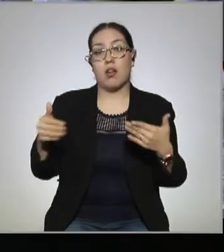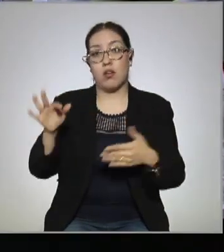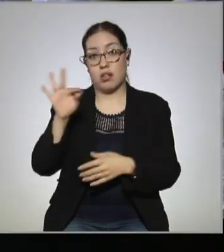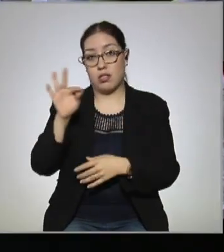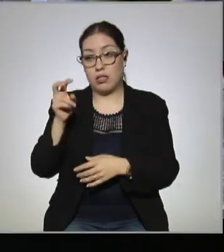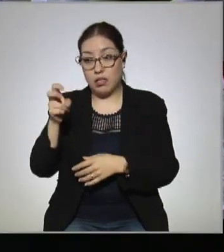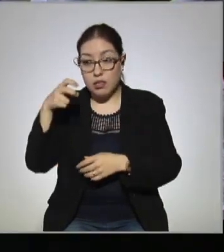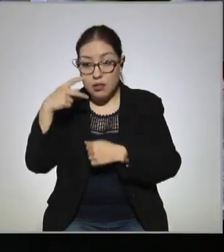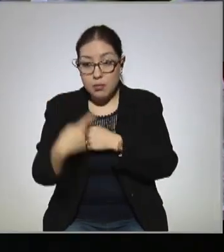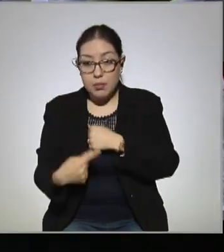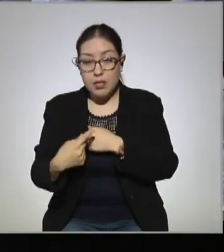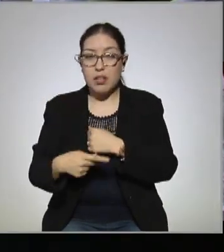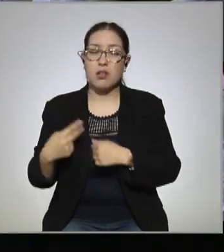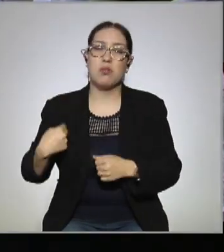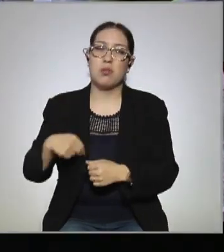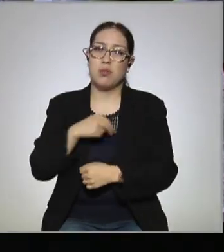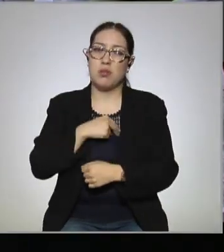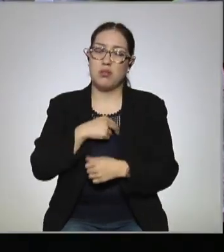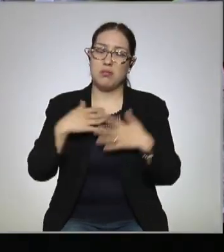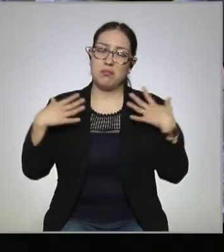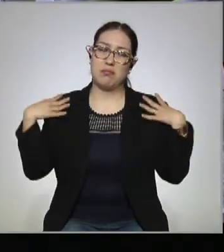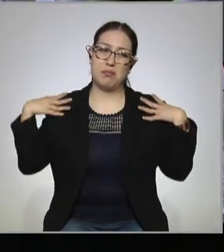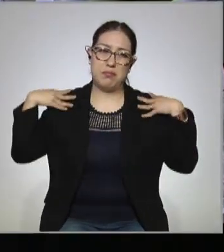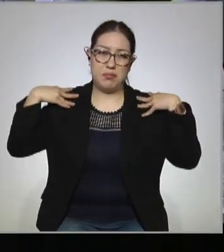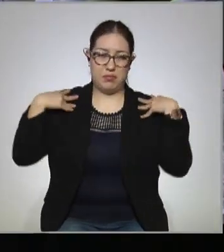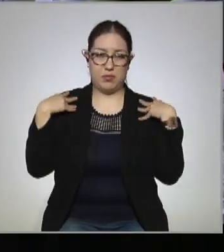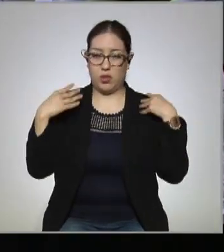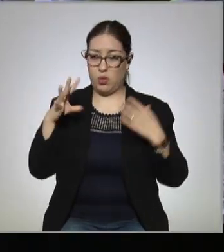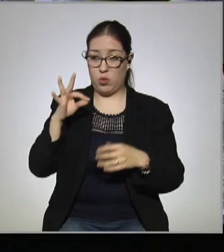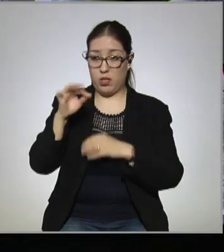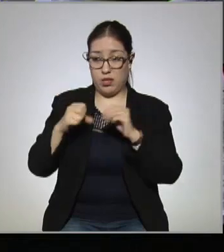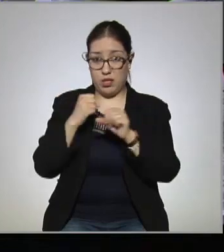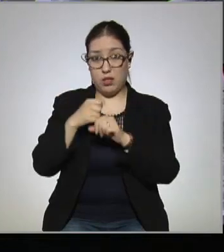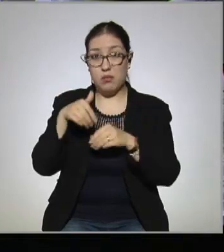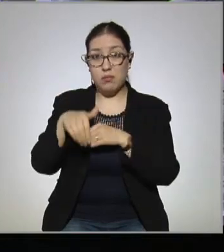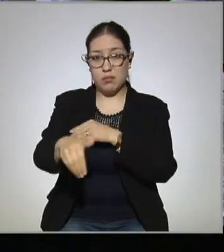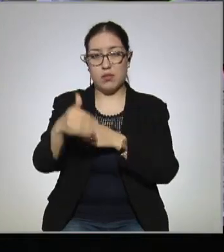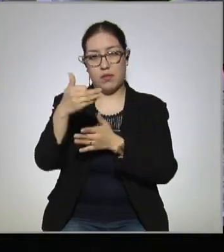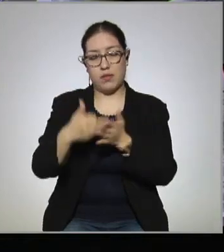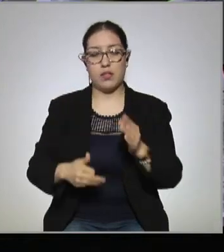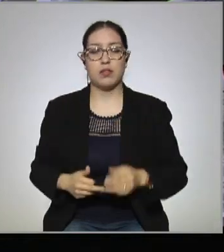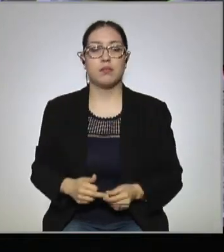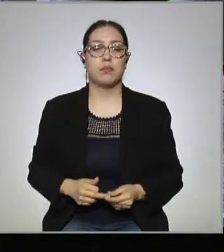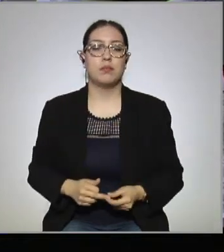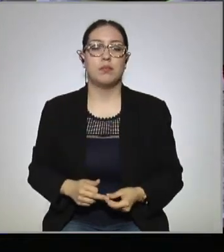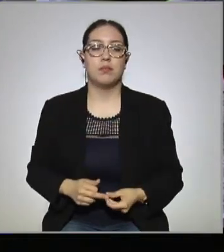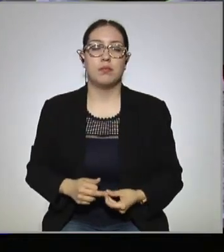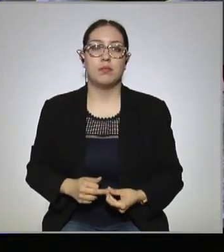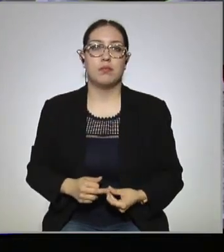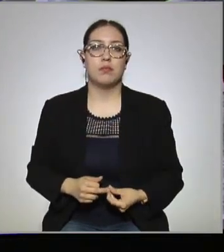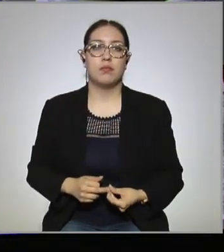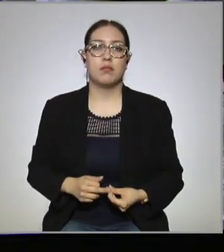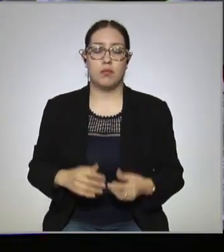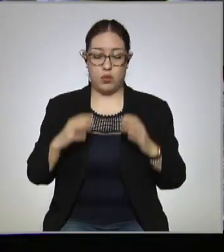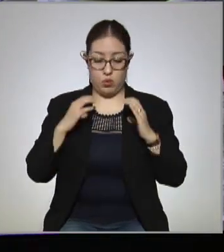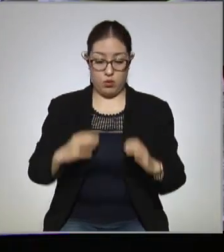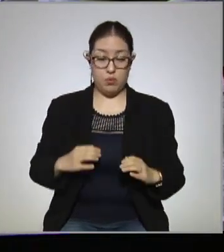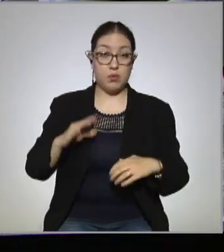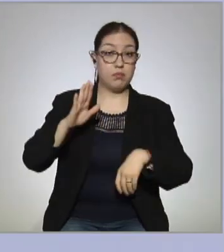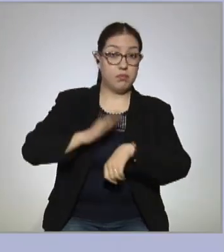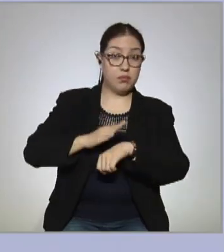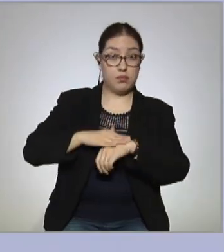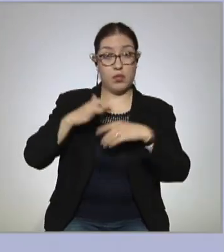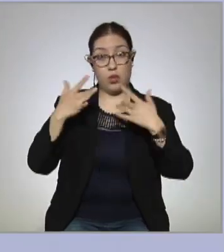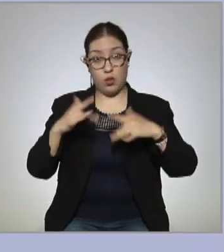poner en riesgo nuestros tendones que todavía tienen 40 años más para vivir. Y pues el cuerpo nos va avisando. Si hay dolor,